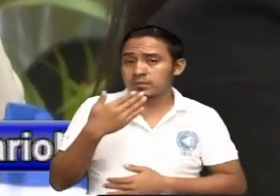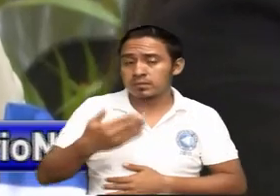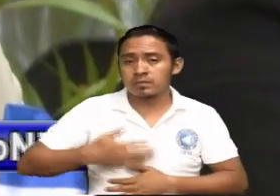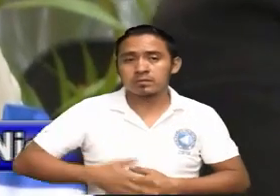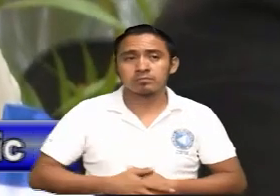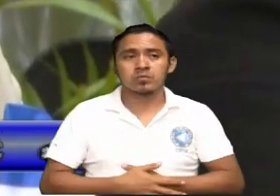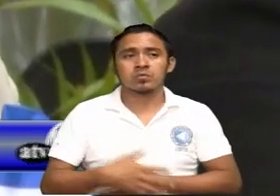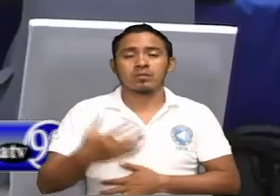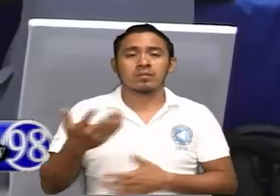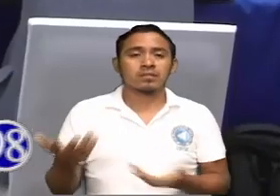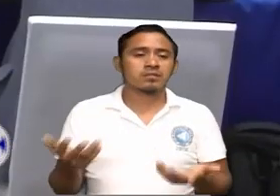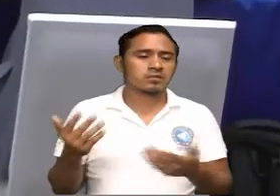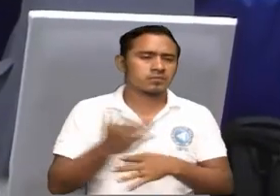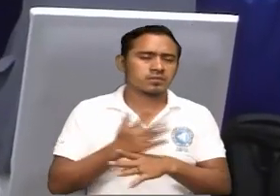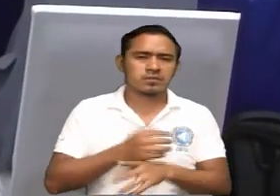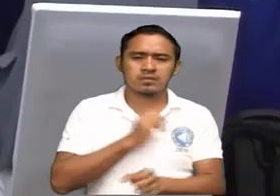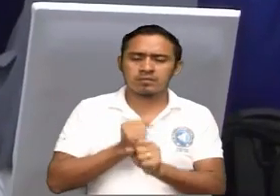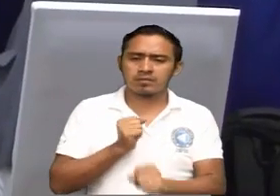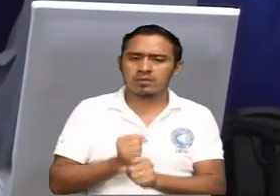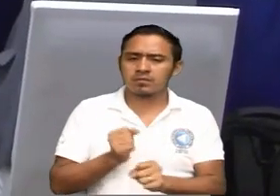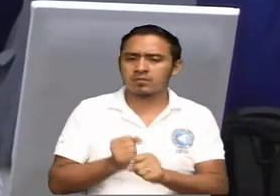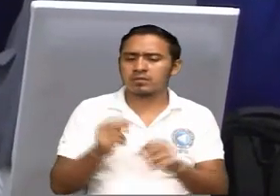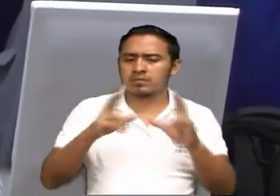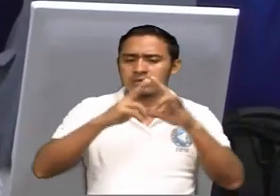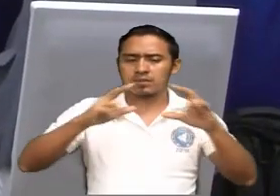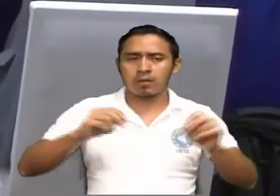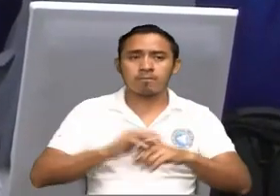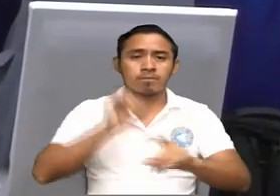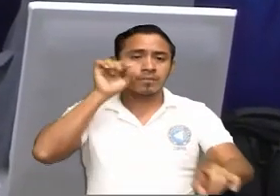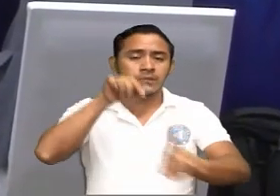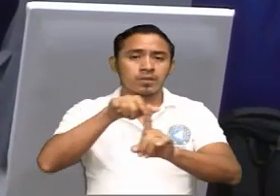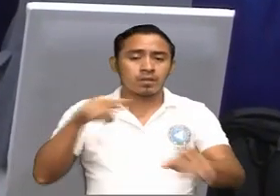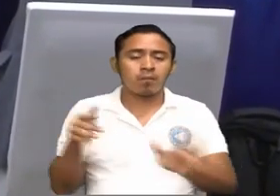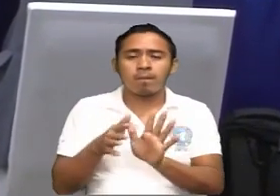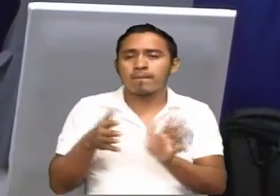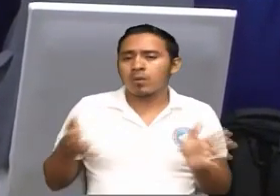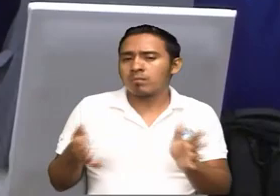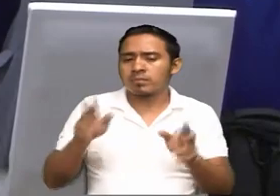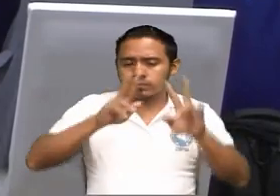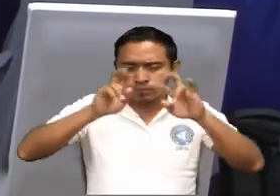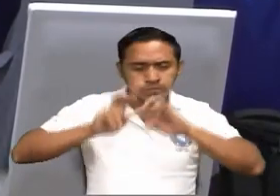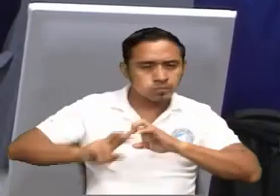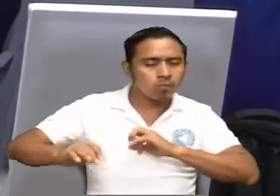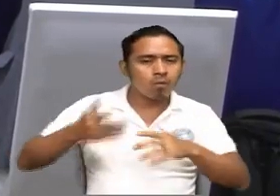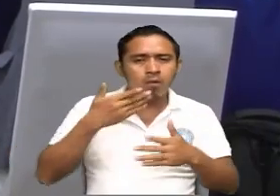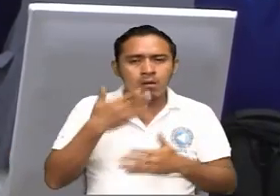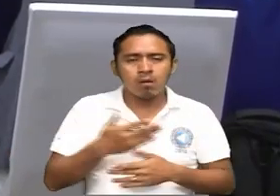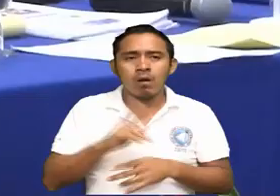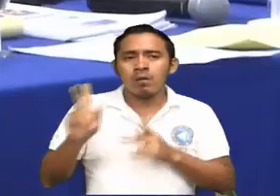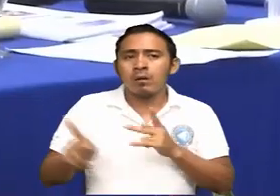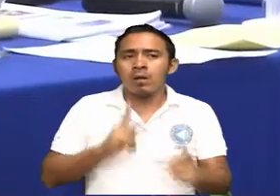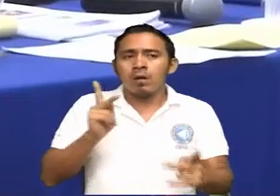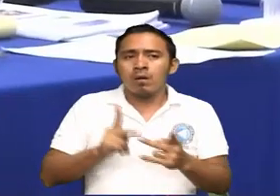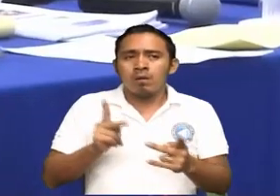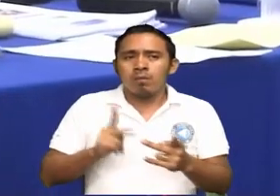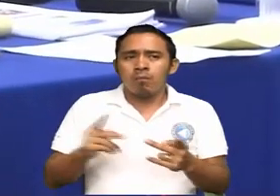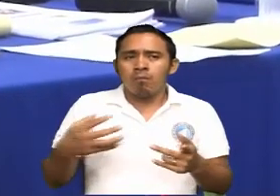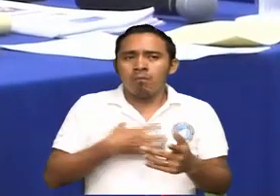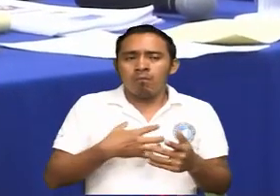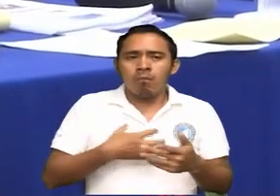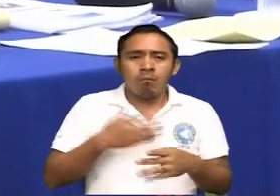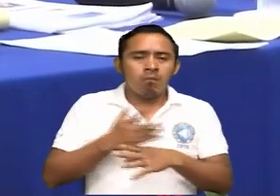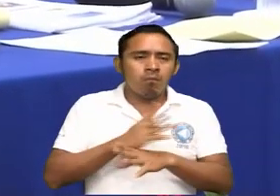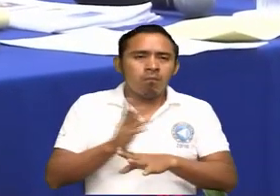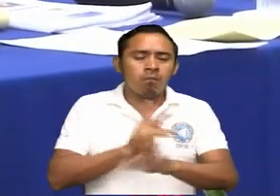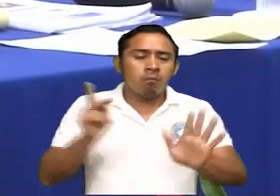esfuerzo de los pequeños productores del país. El objetivo principal es evaluar el éxito, el resultado de todos los proyectos